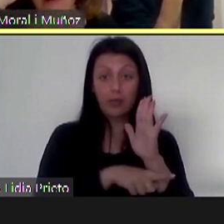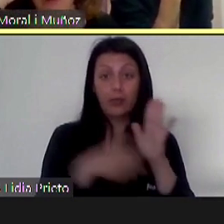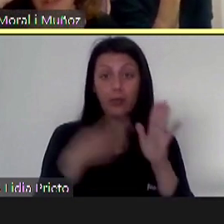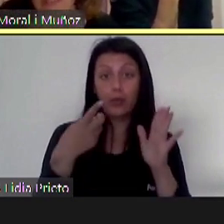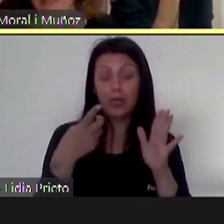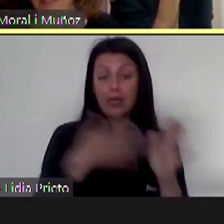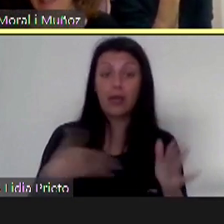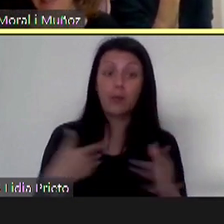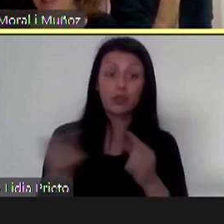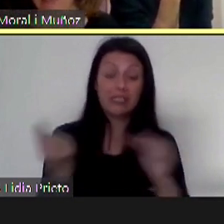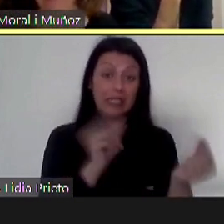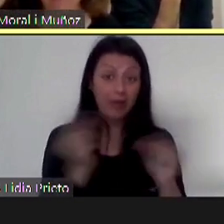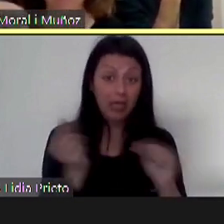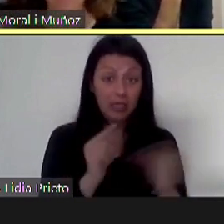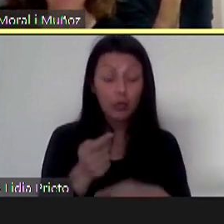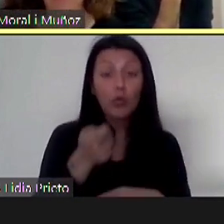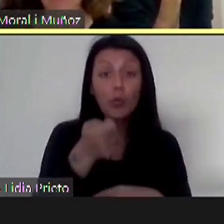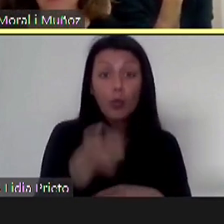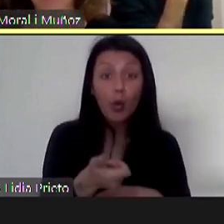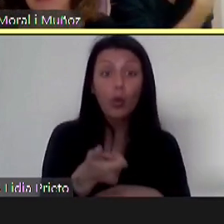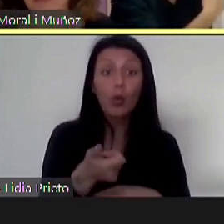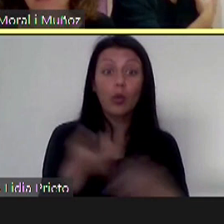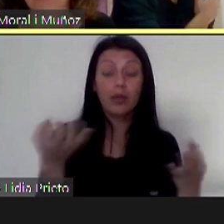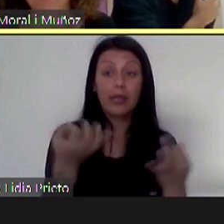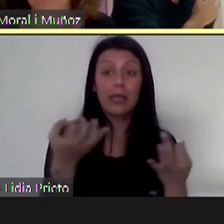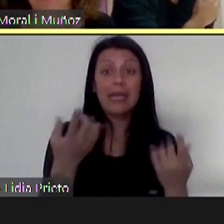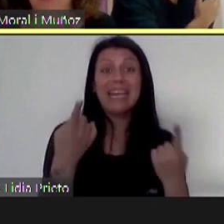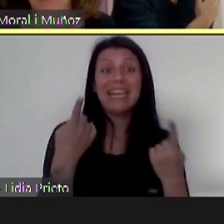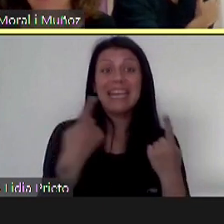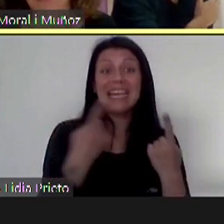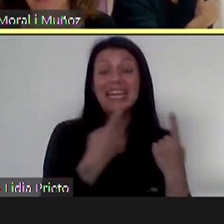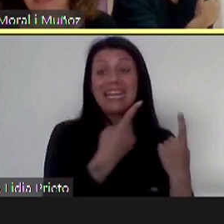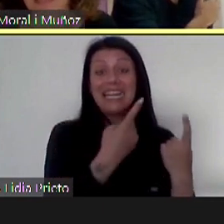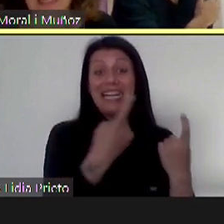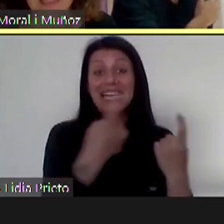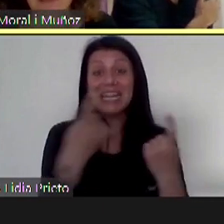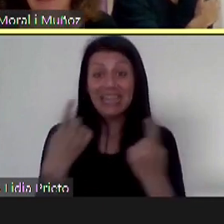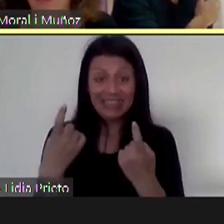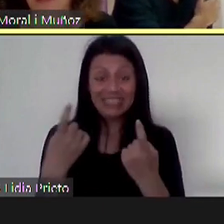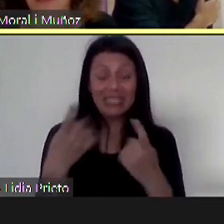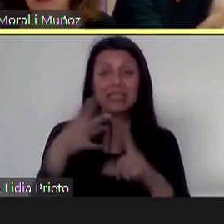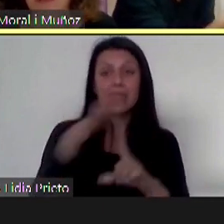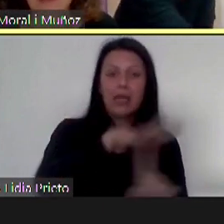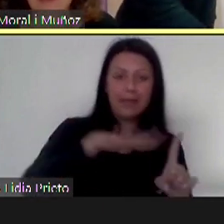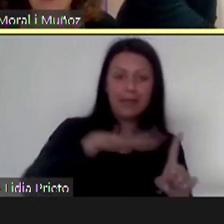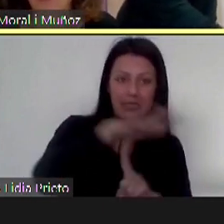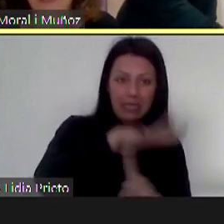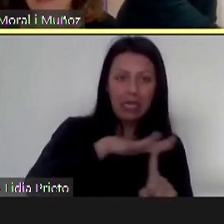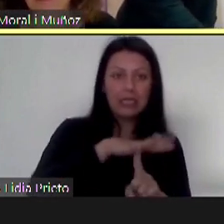¿no?, o que habláramos de qué ciertas necesidades puede tener a nivel ambiental, a nivel